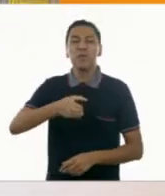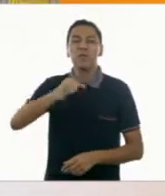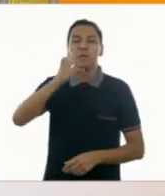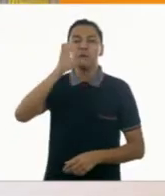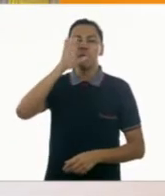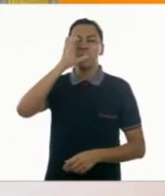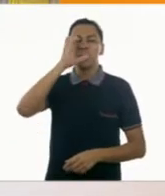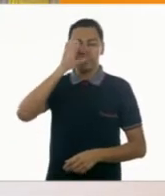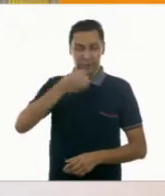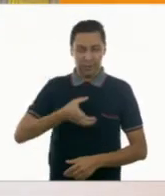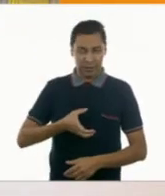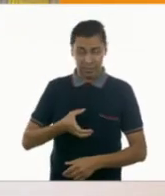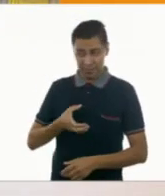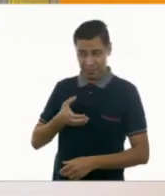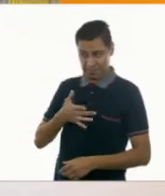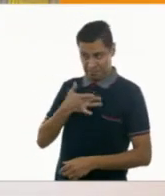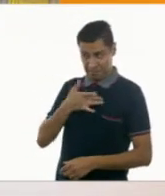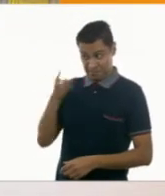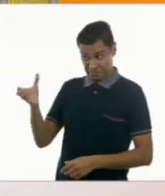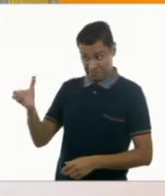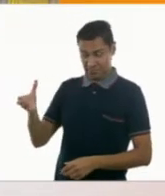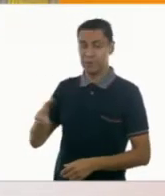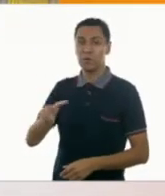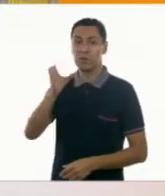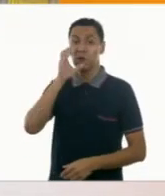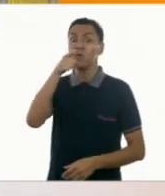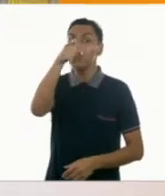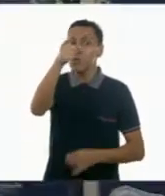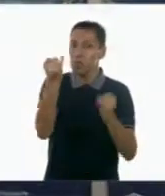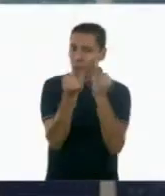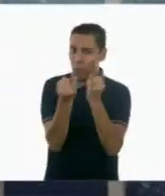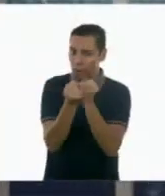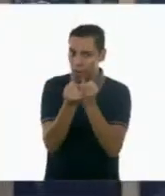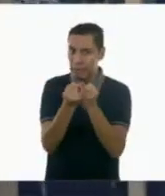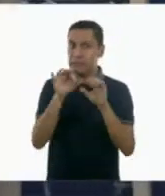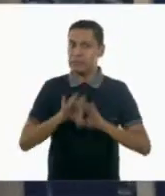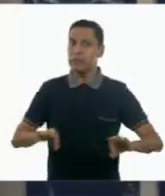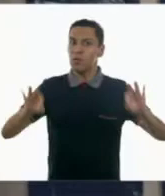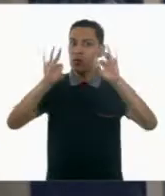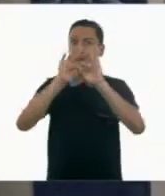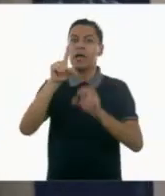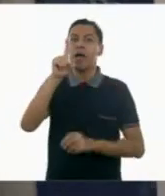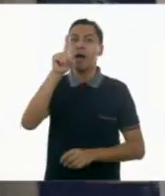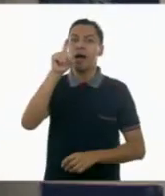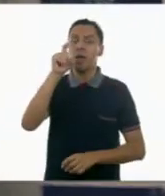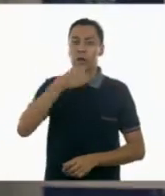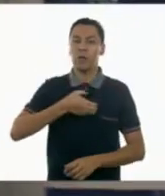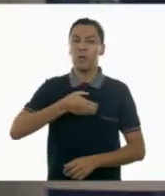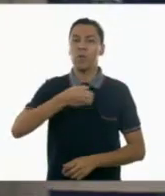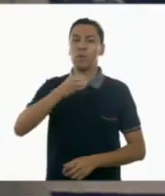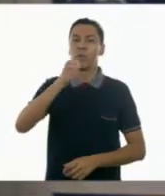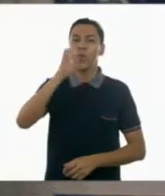¿Te parece, Ale? Sí. En casa, tomen agua. Es importante.